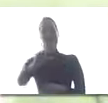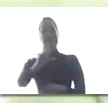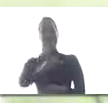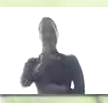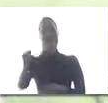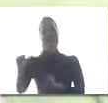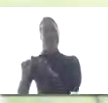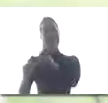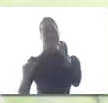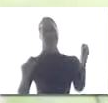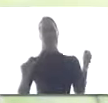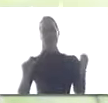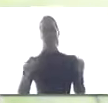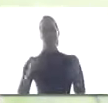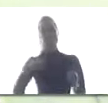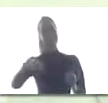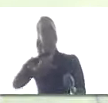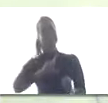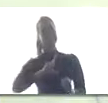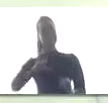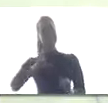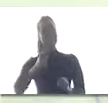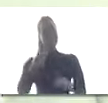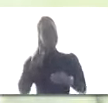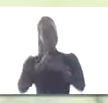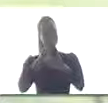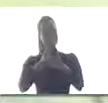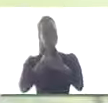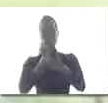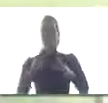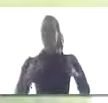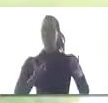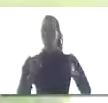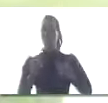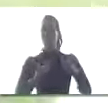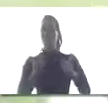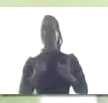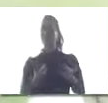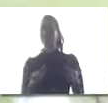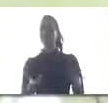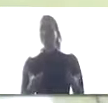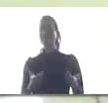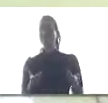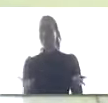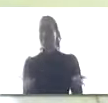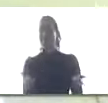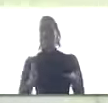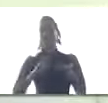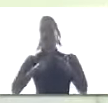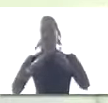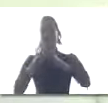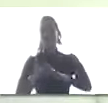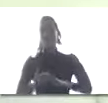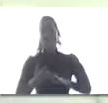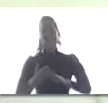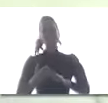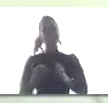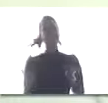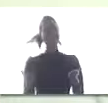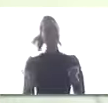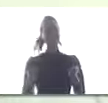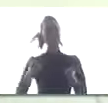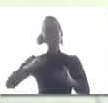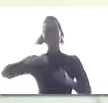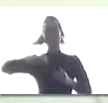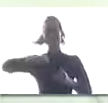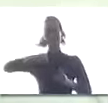que se han luchado estos asuntos de la paz, del restablecimiento de